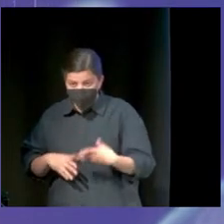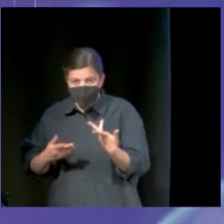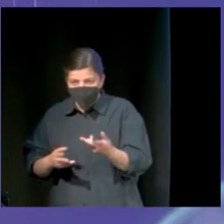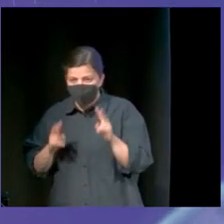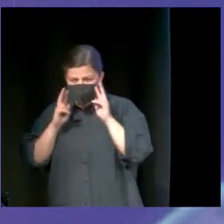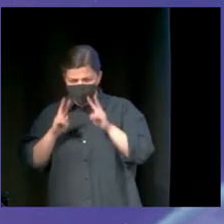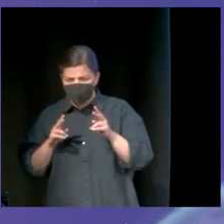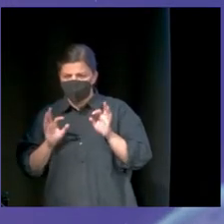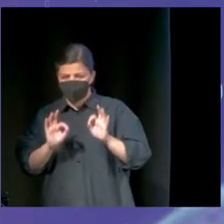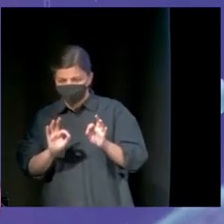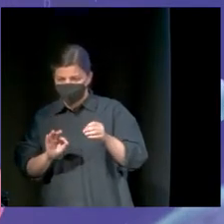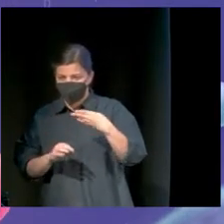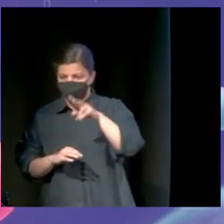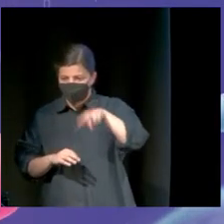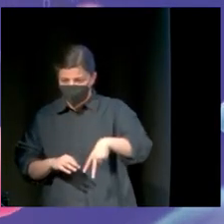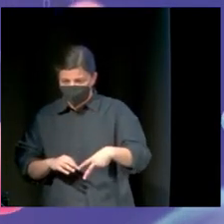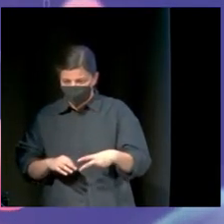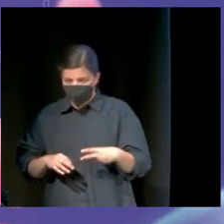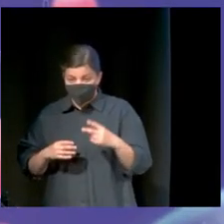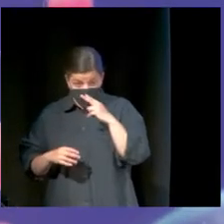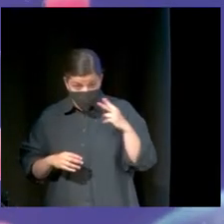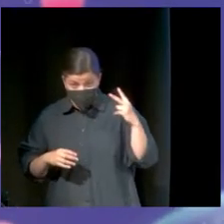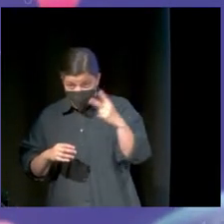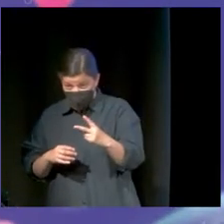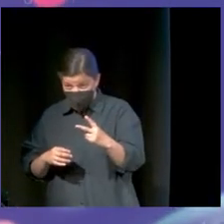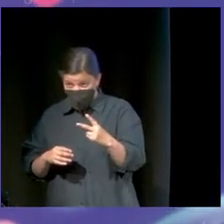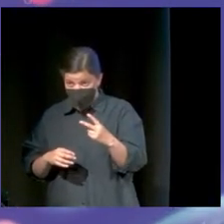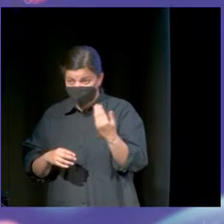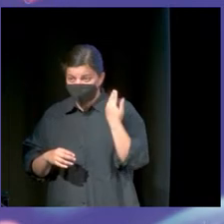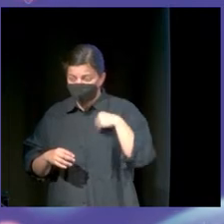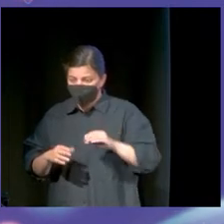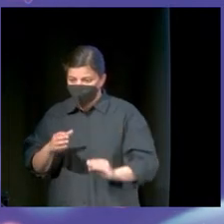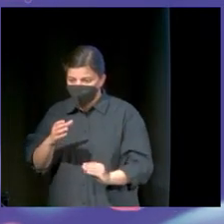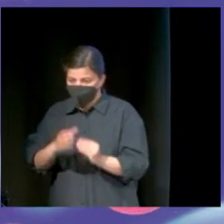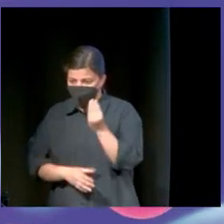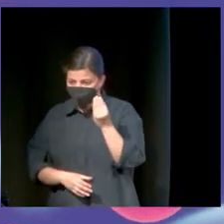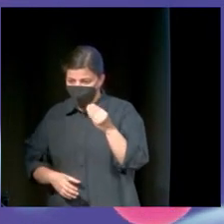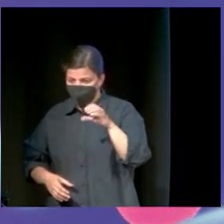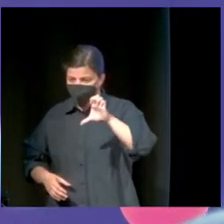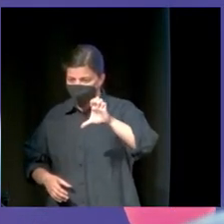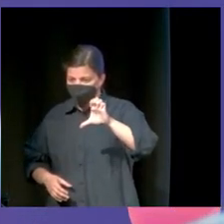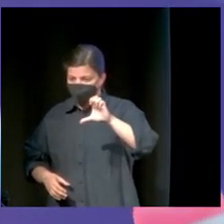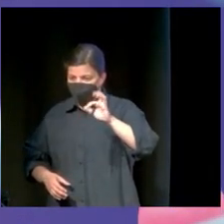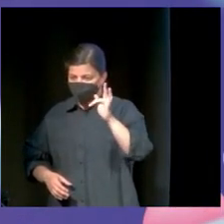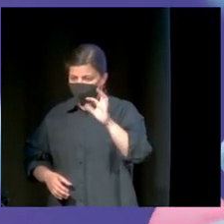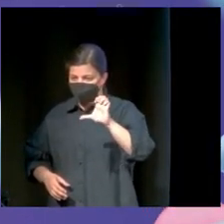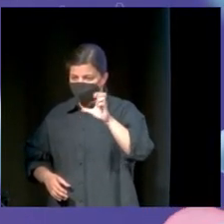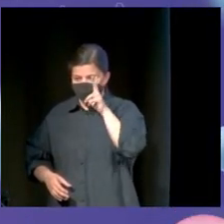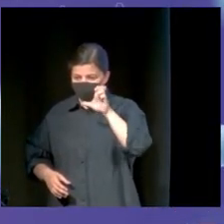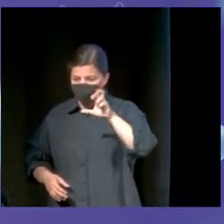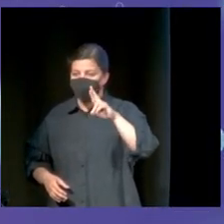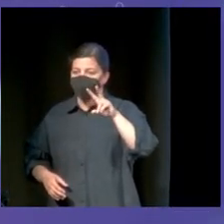tenía se tenía de bitcoin pero dos años después nació hacer yum con otra visión completamente diferente